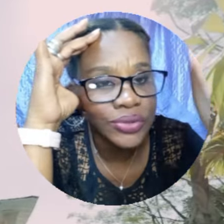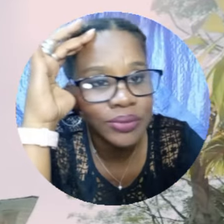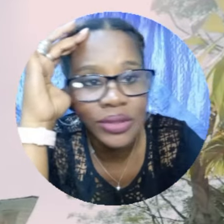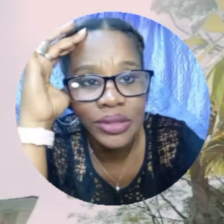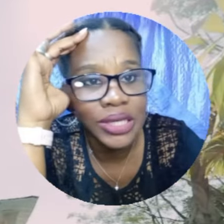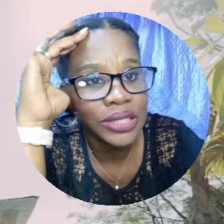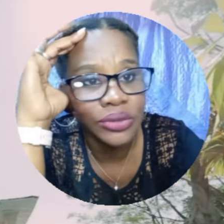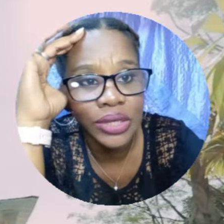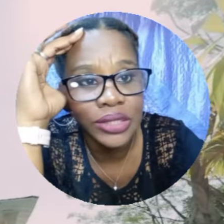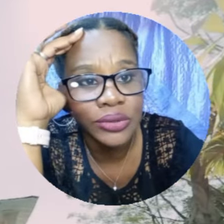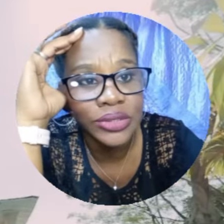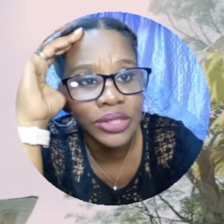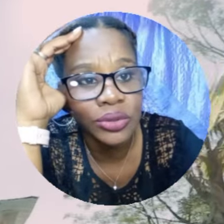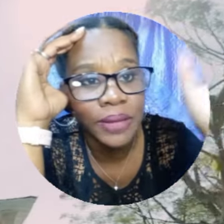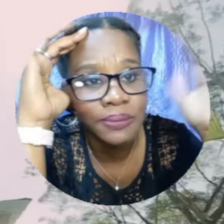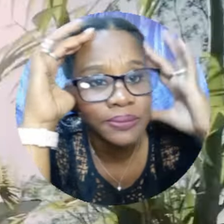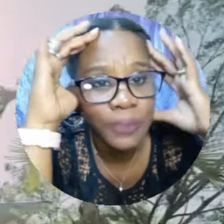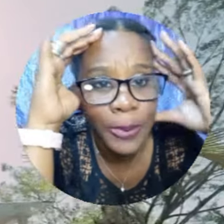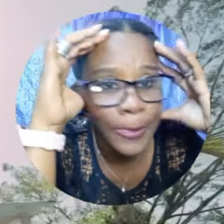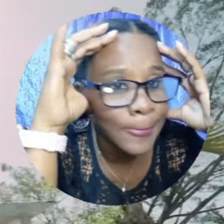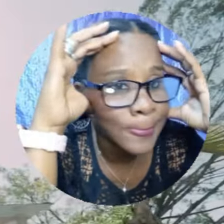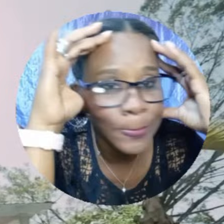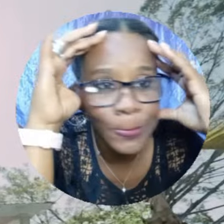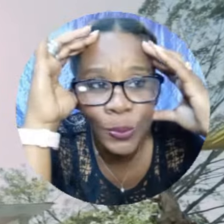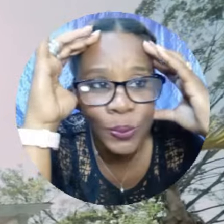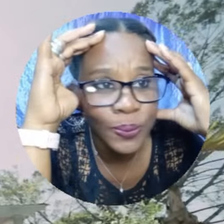Dios. Qué lindo esa toma.